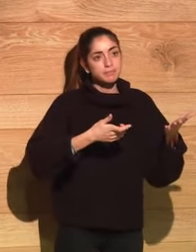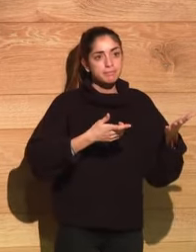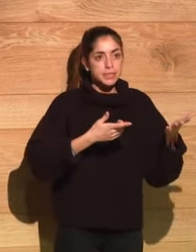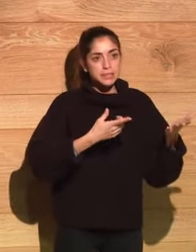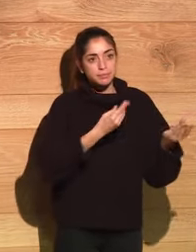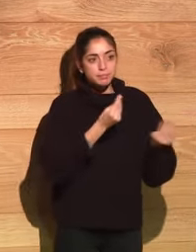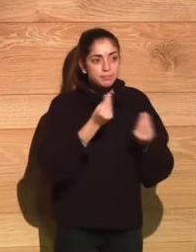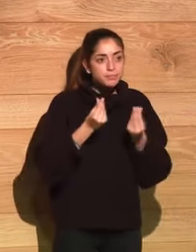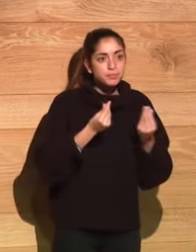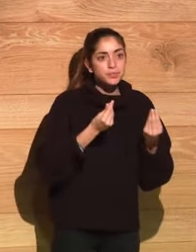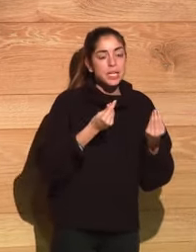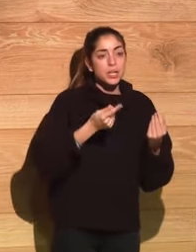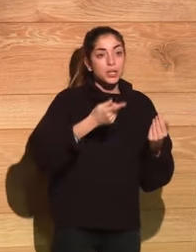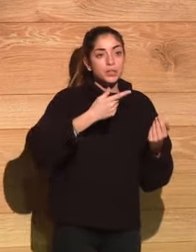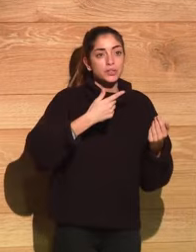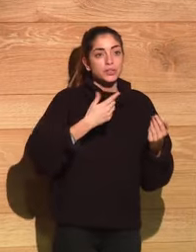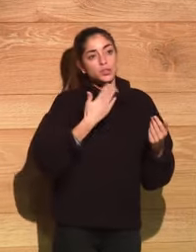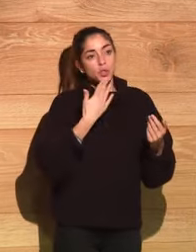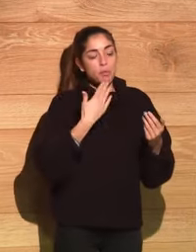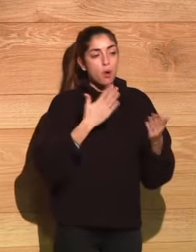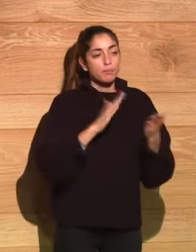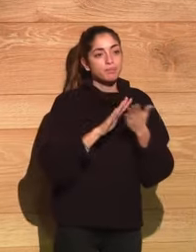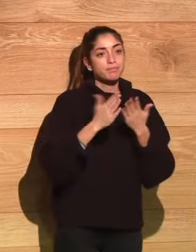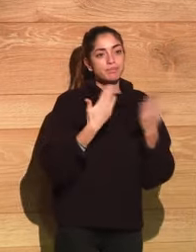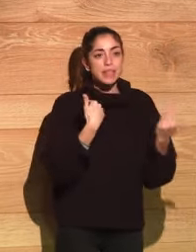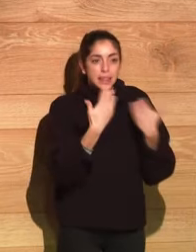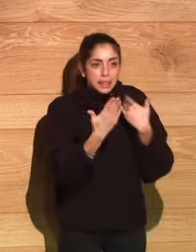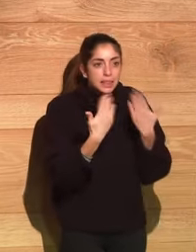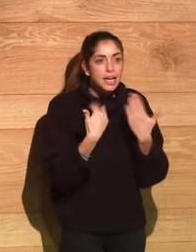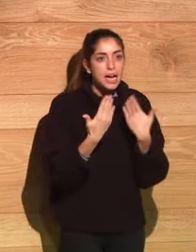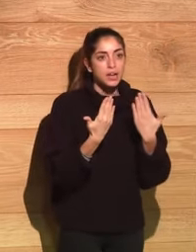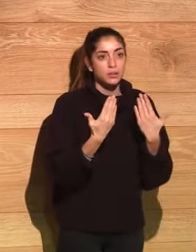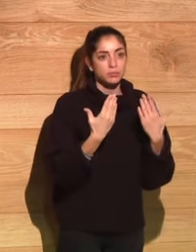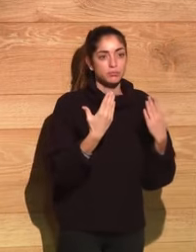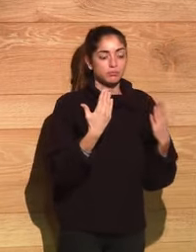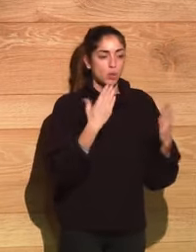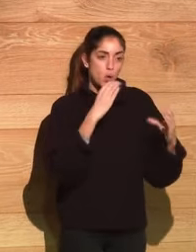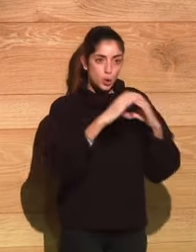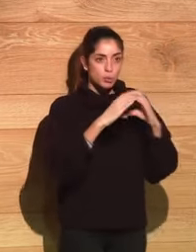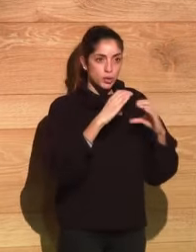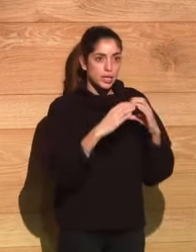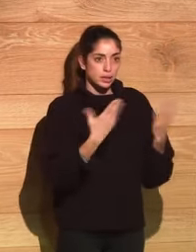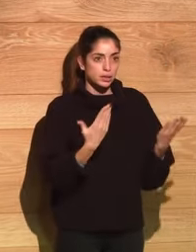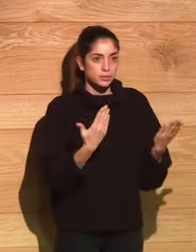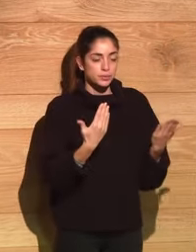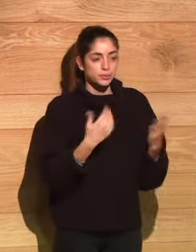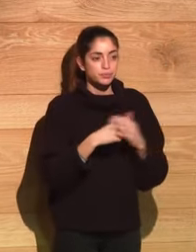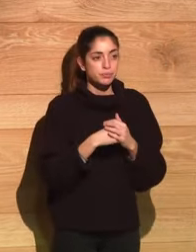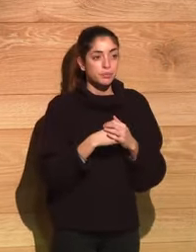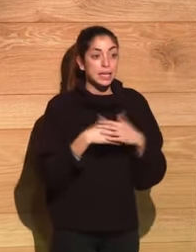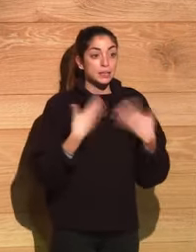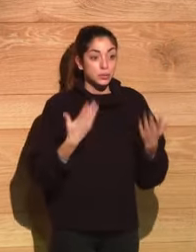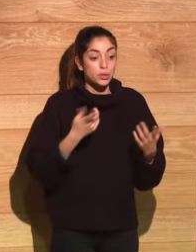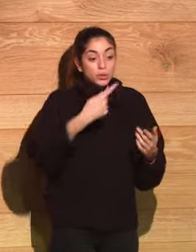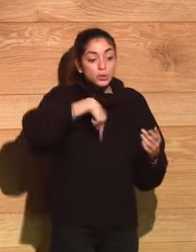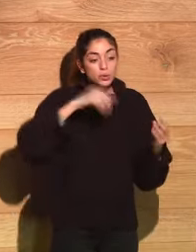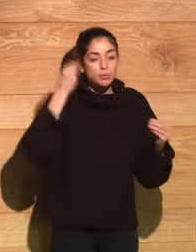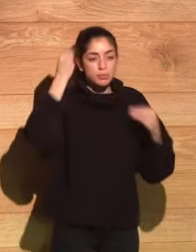de alguna manera supusieran un diálogo, hubiera, digamos, una conversación en ellos. Y en este aspecto se nos ocurrió